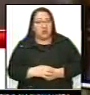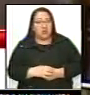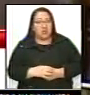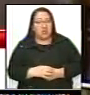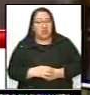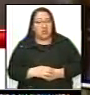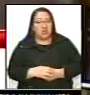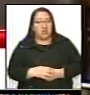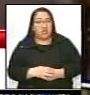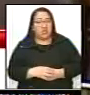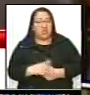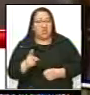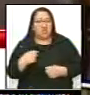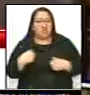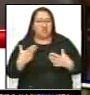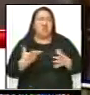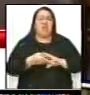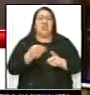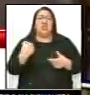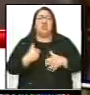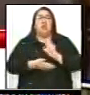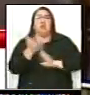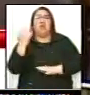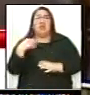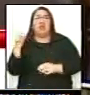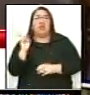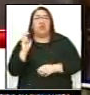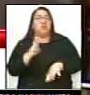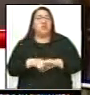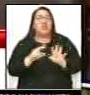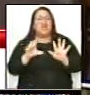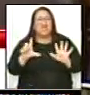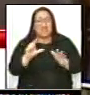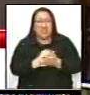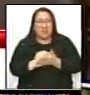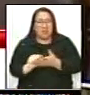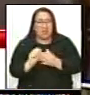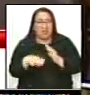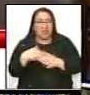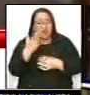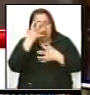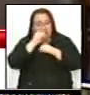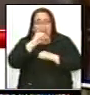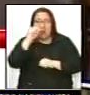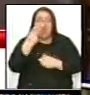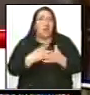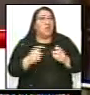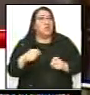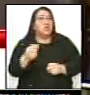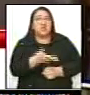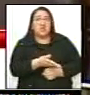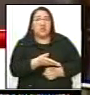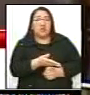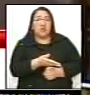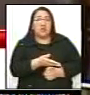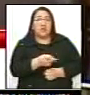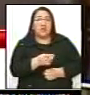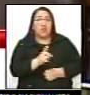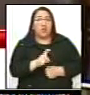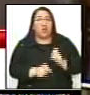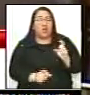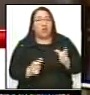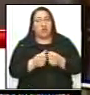cobardemente, porque me retiro en enero. 7 meses después, descubren que necesitaban la presencia de